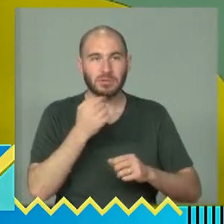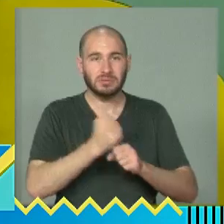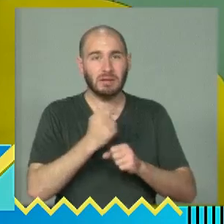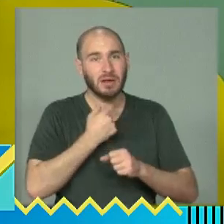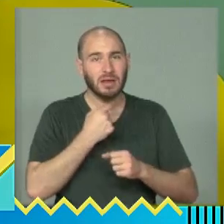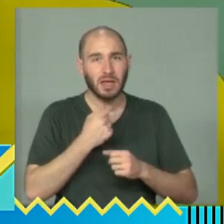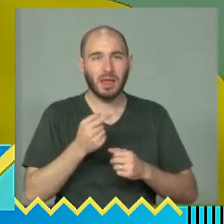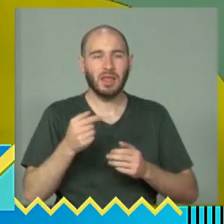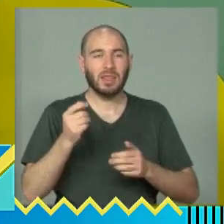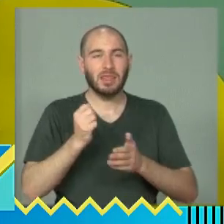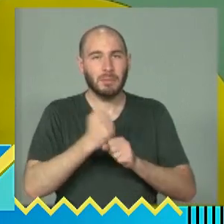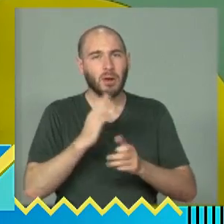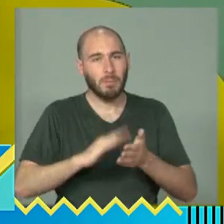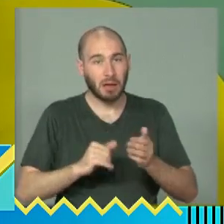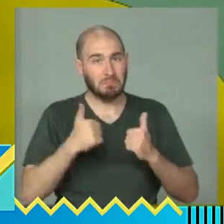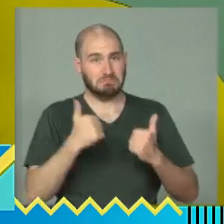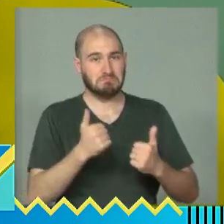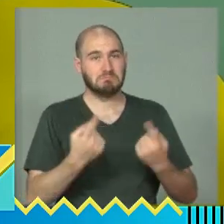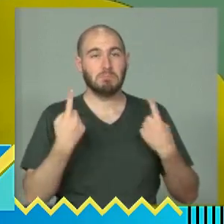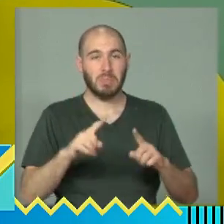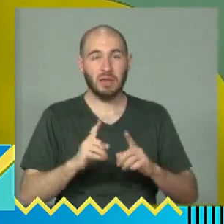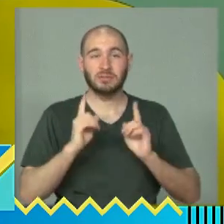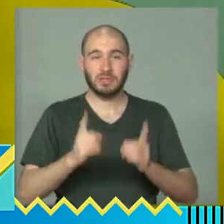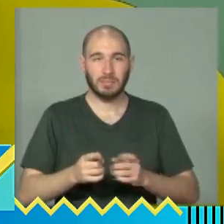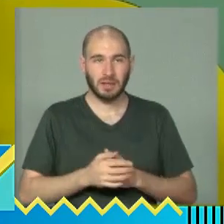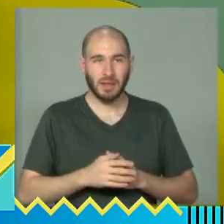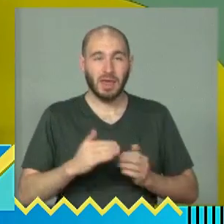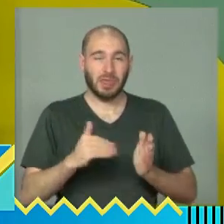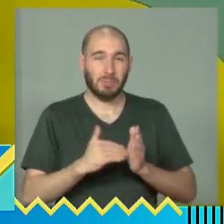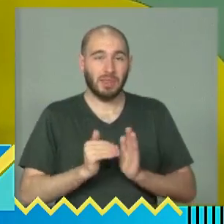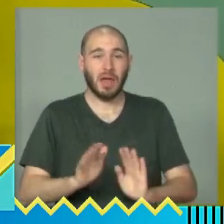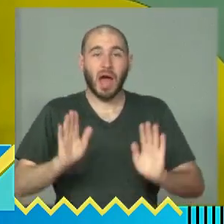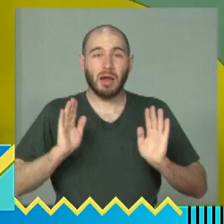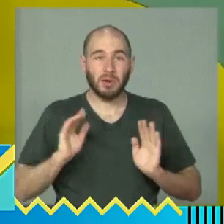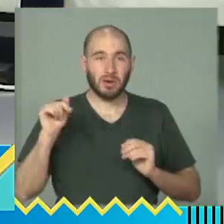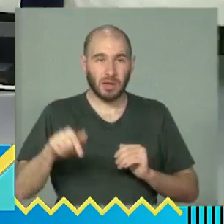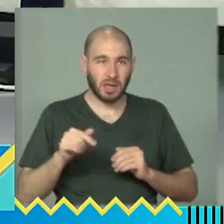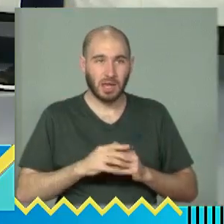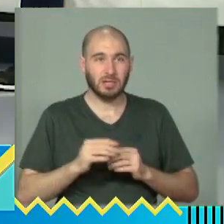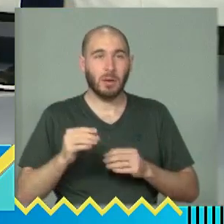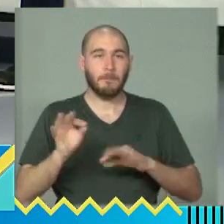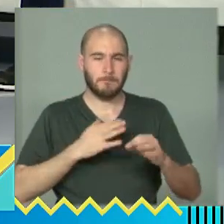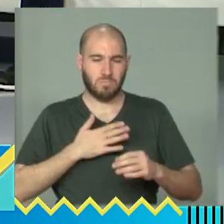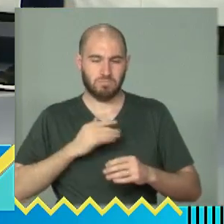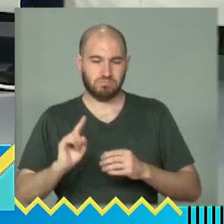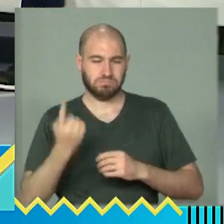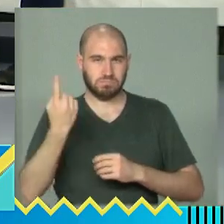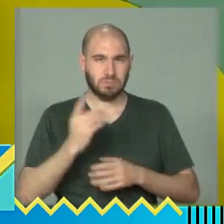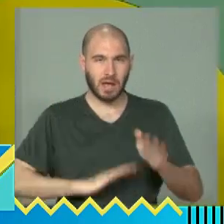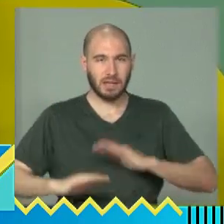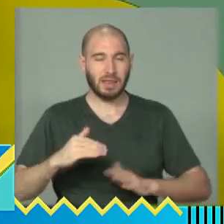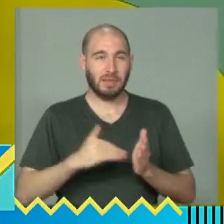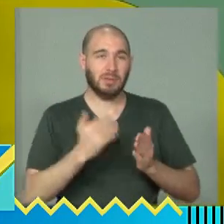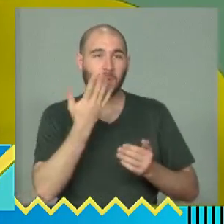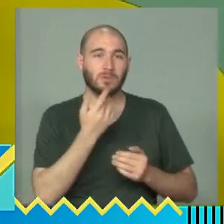trabajar en relación de dependencia, pero está buenísimo también que evalúen que conozcan, la posibilidad de, claro, de que puedan generar sus propios emprendimientos en función de sus